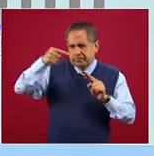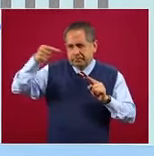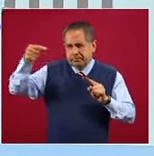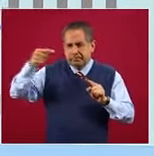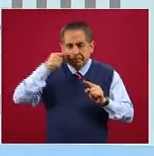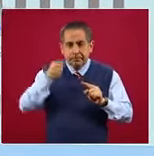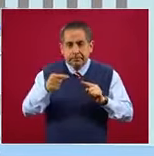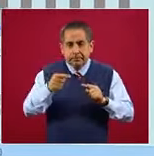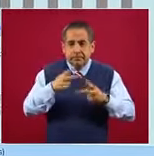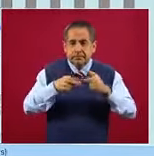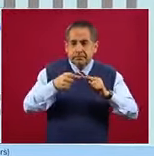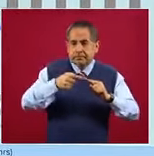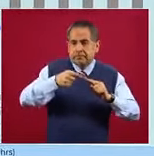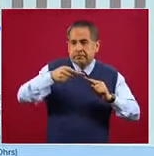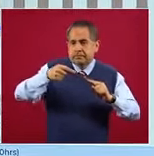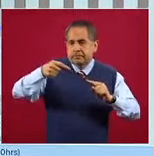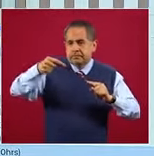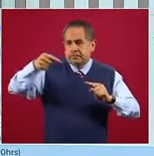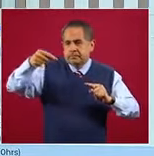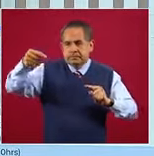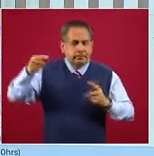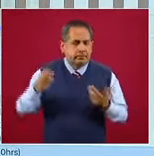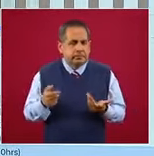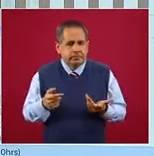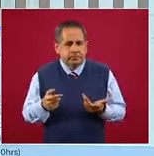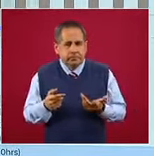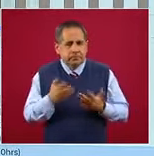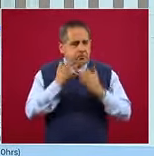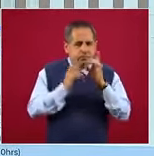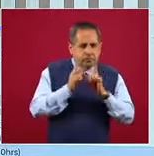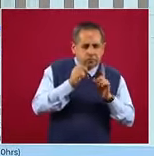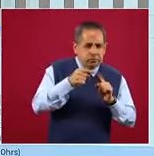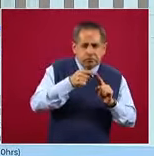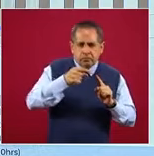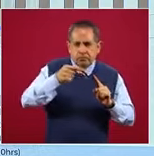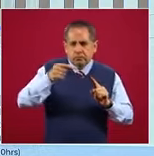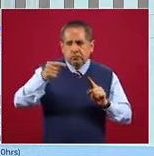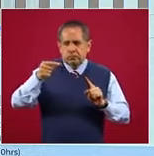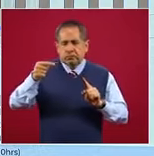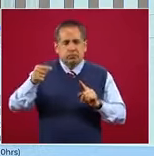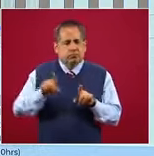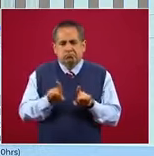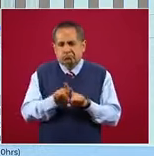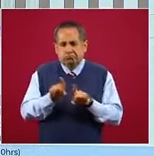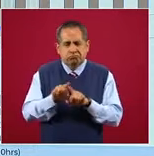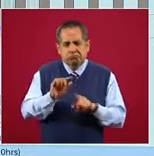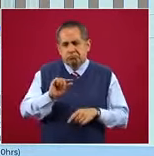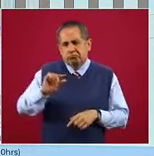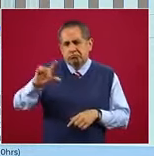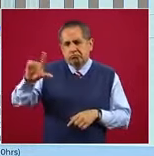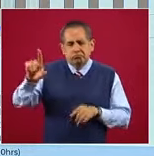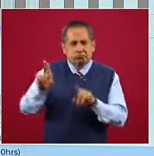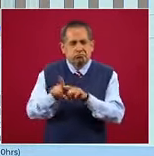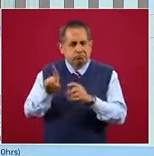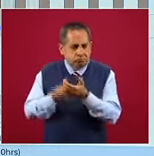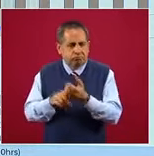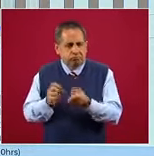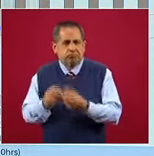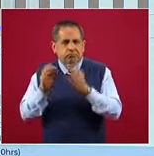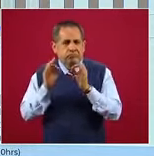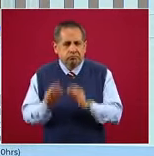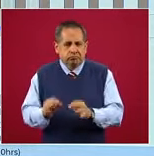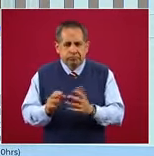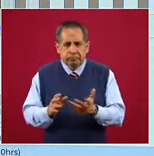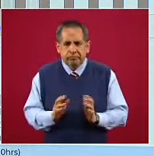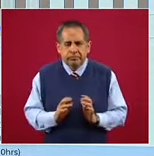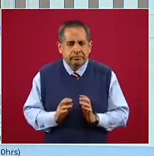verde, donde prácticamente ya no hay casos sospechosos, se mantiene similar a las barras de color café